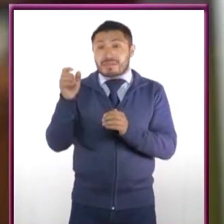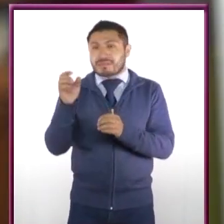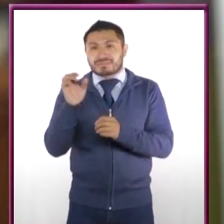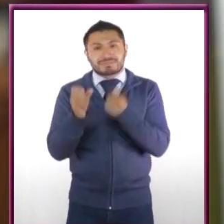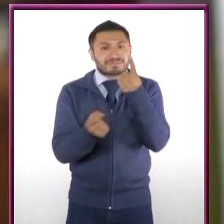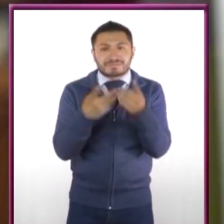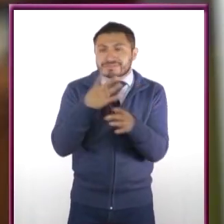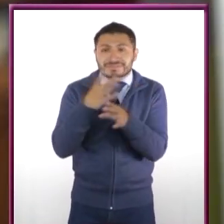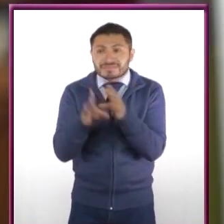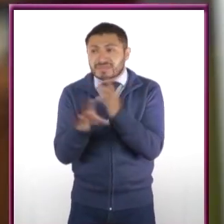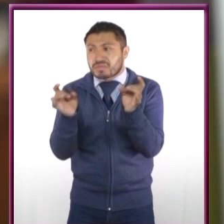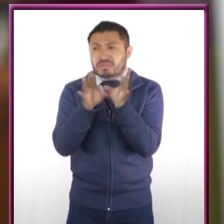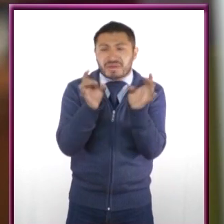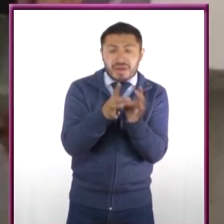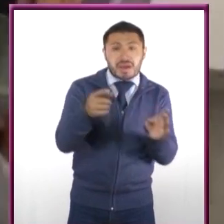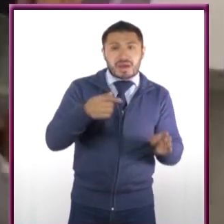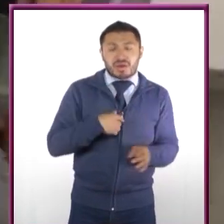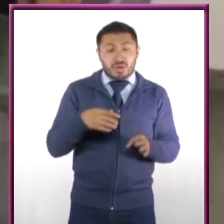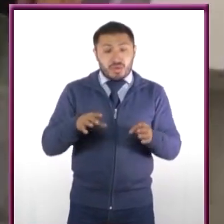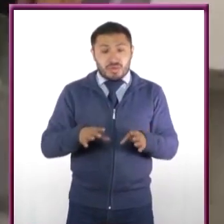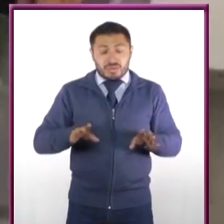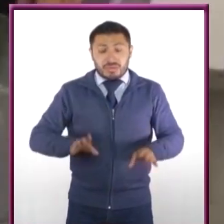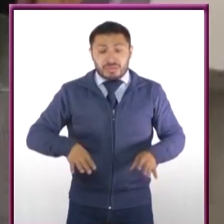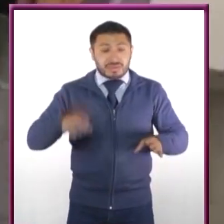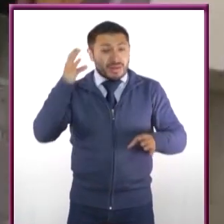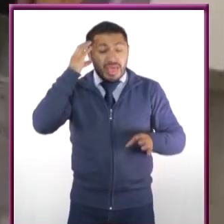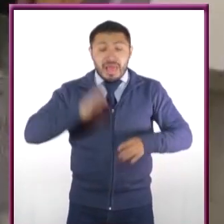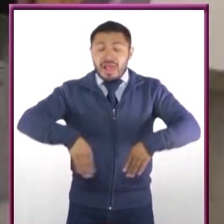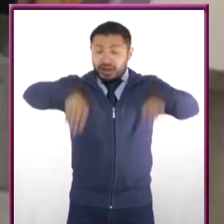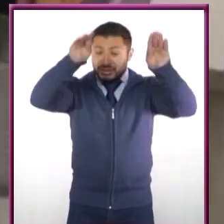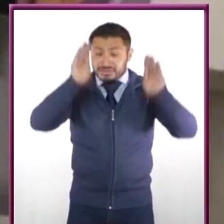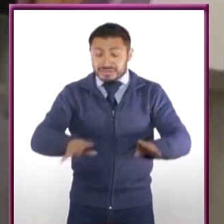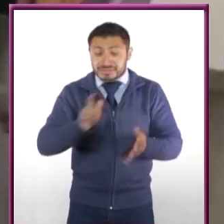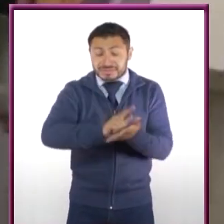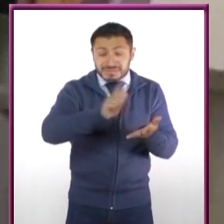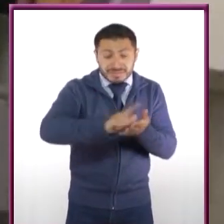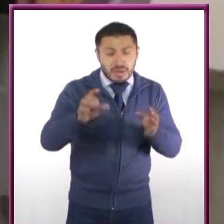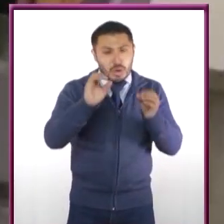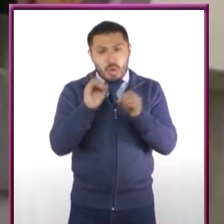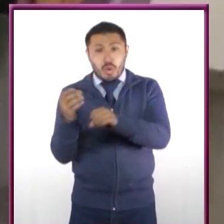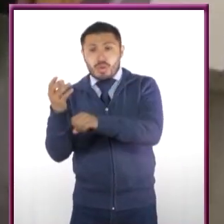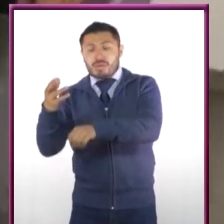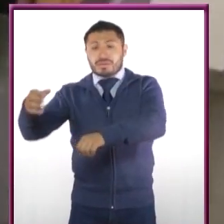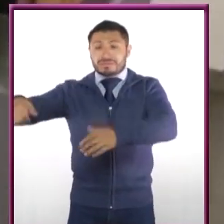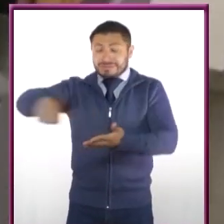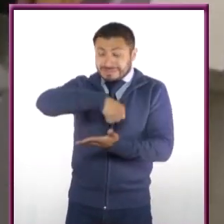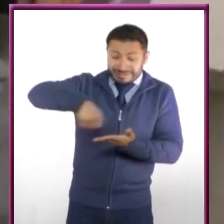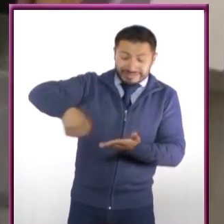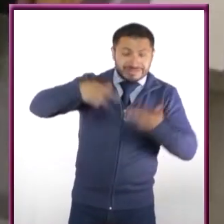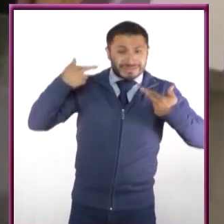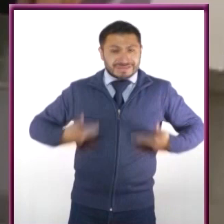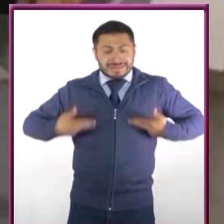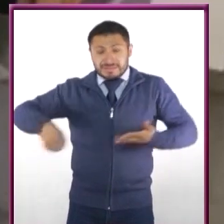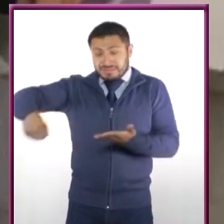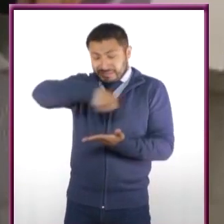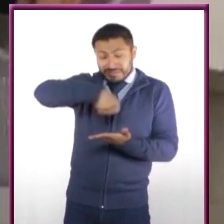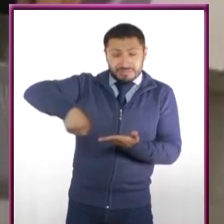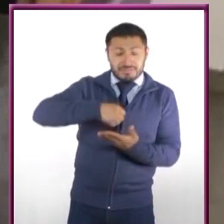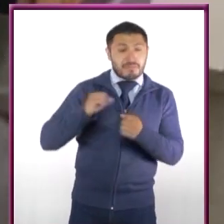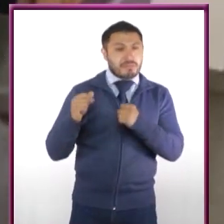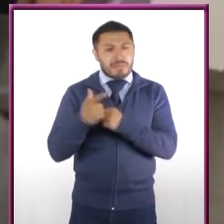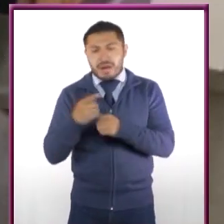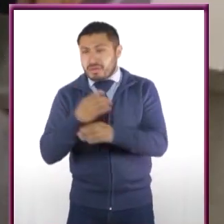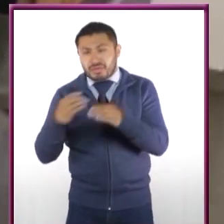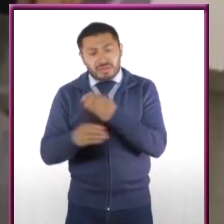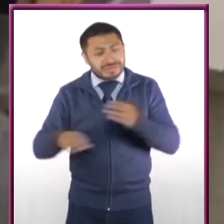sabes, no, es que es cuando yo hago mi cama, cuando yo arreglo, plancho mi ropa, cuando yo llevo a